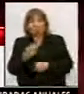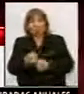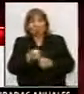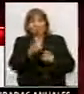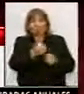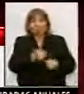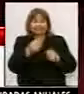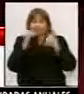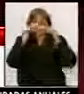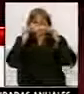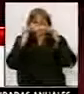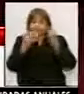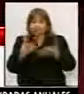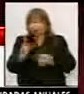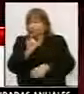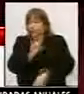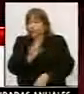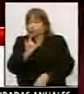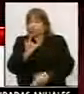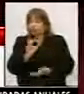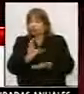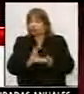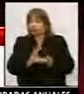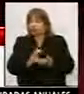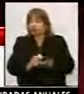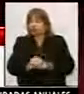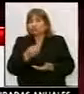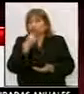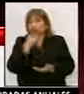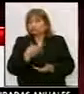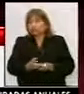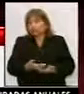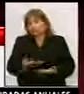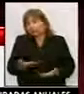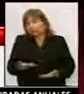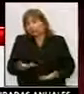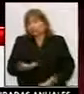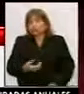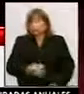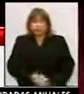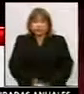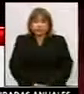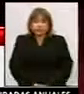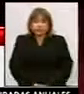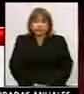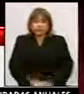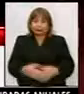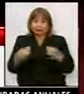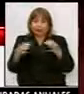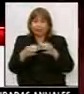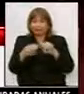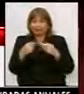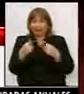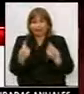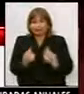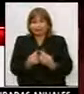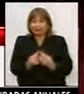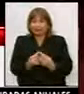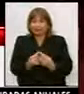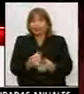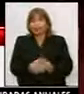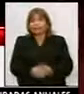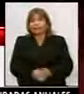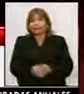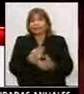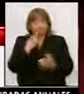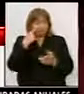agricultura, si es que se hubiera utilizado mejor el crédito agrario que se ha puesto. Por eso creemos que esta comisión que se está formando